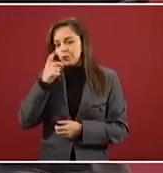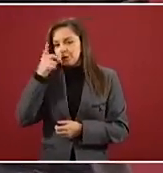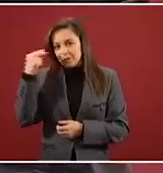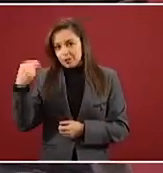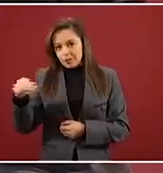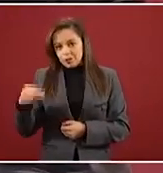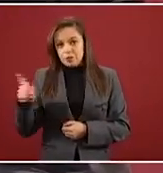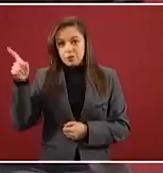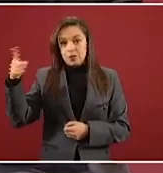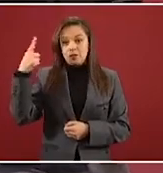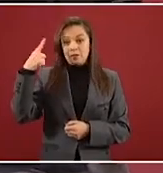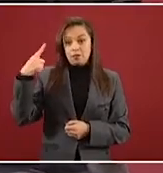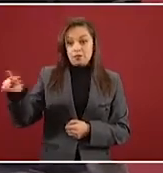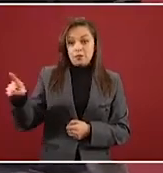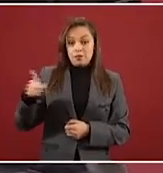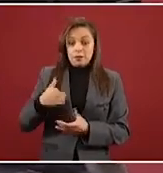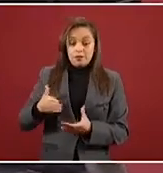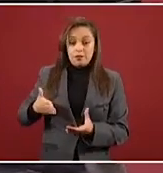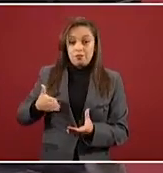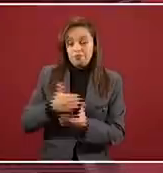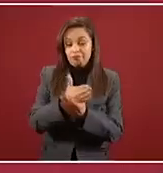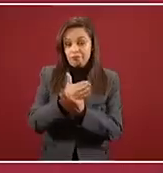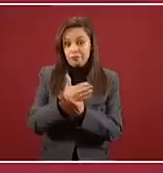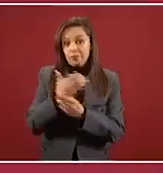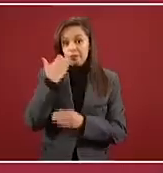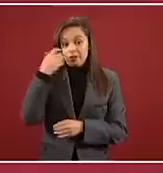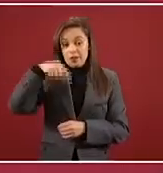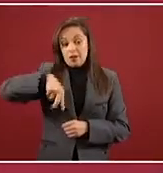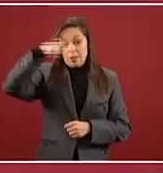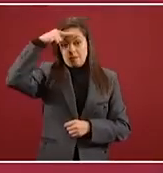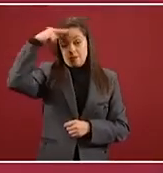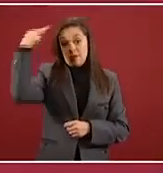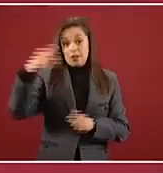que ordenó la invasión a México,